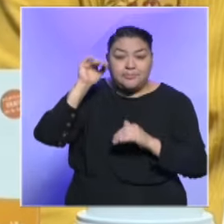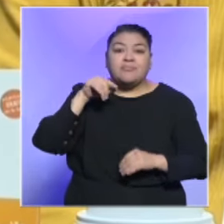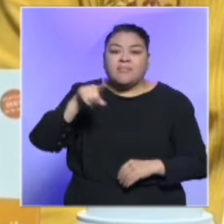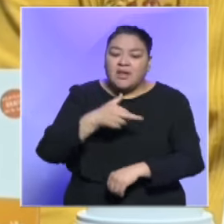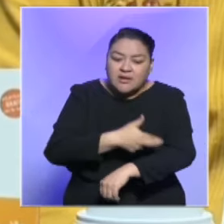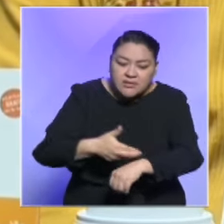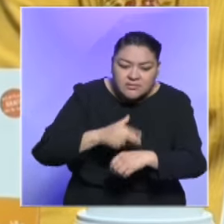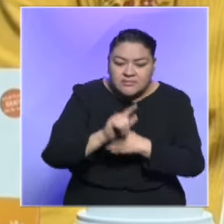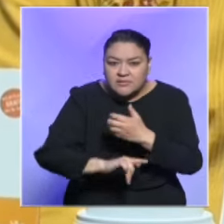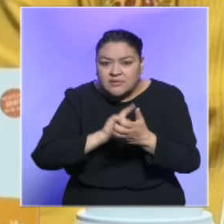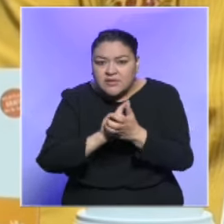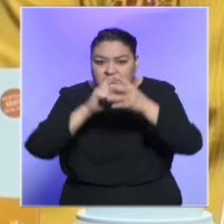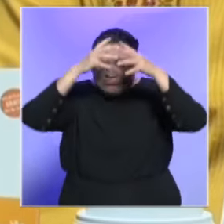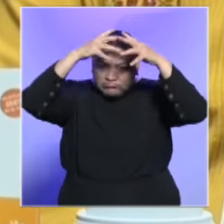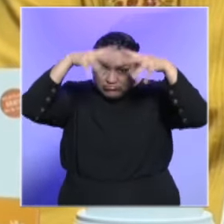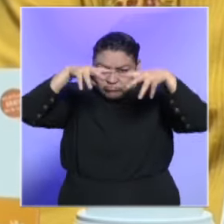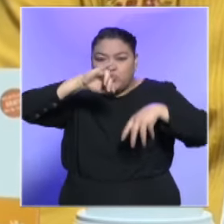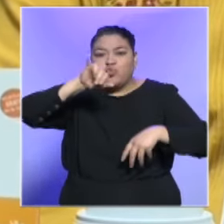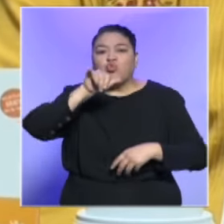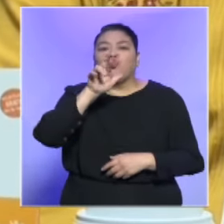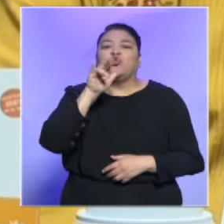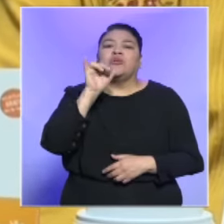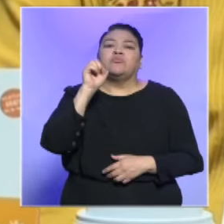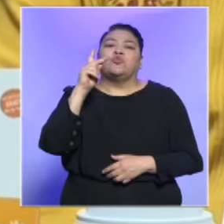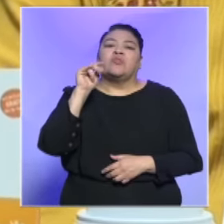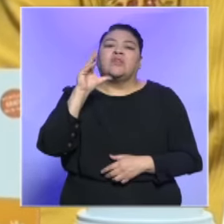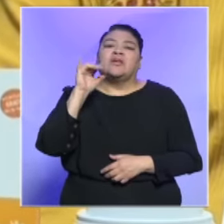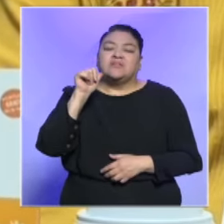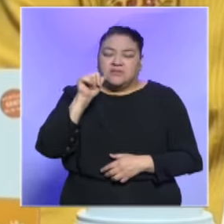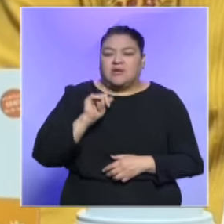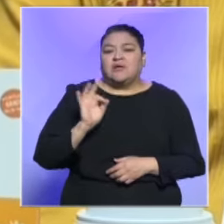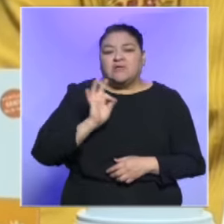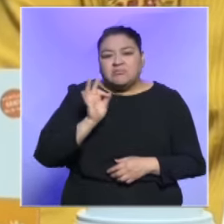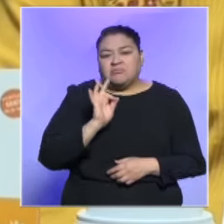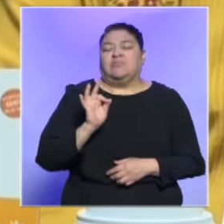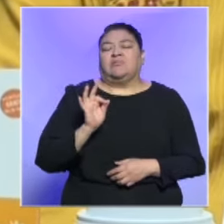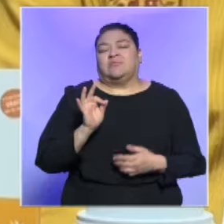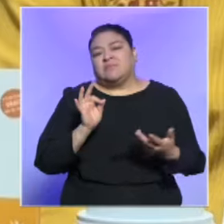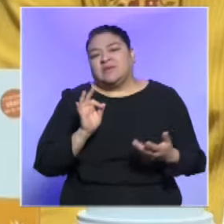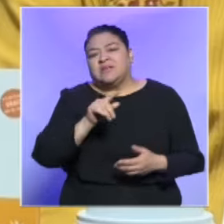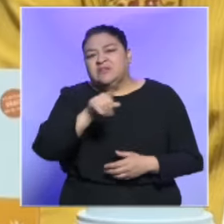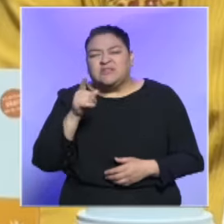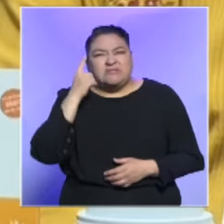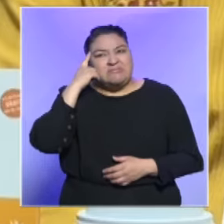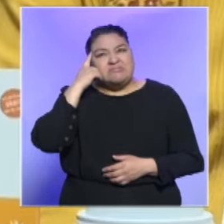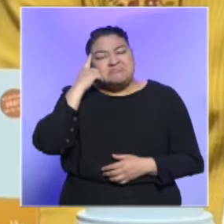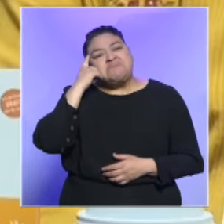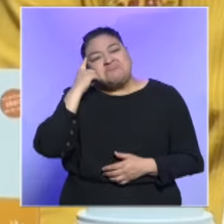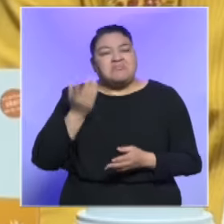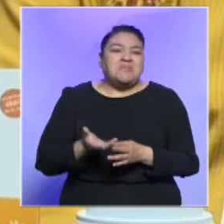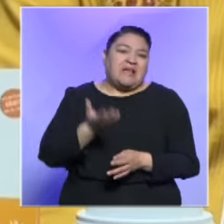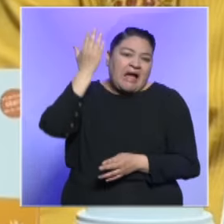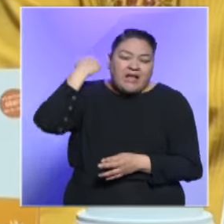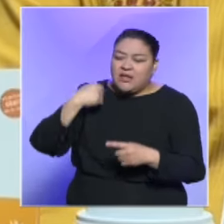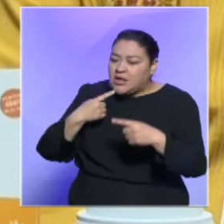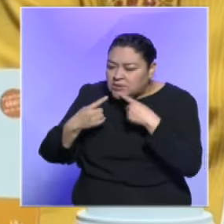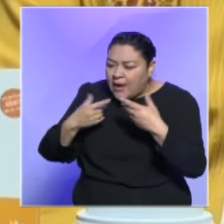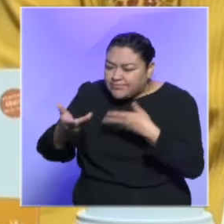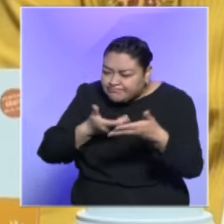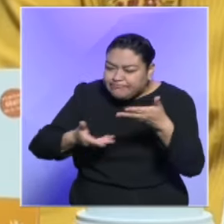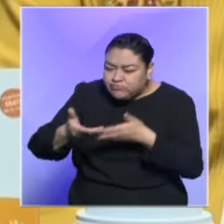construido, les decía yo, esta doctrina judicial, por ejemplo, aunque no nos sonó muy conveniente, en aquel momento fue motivo de